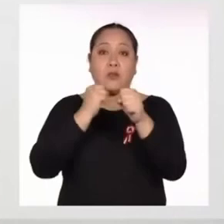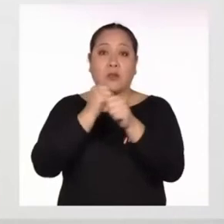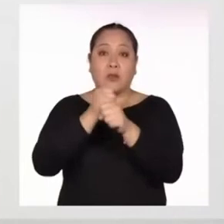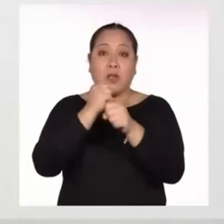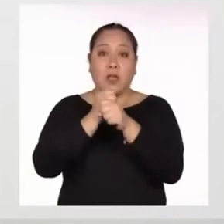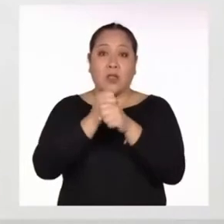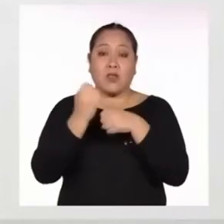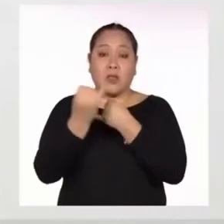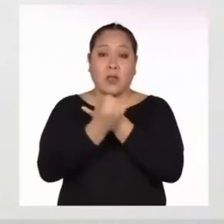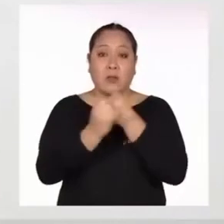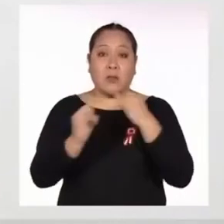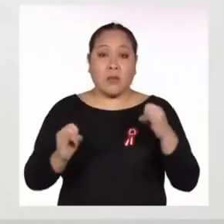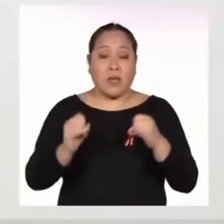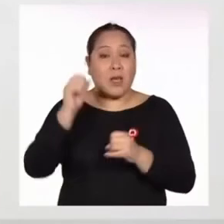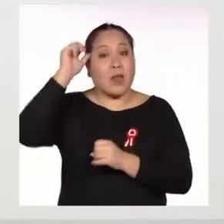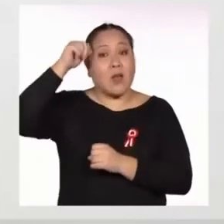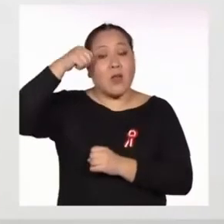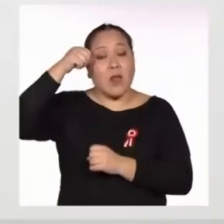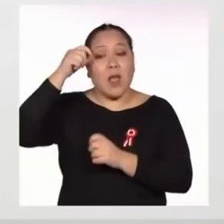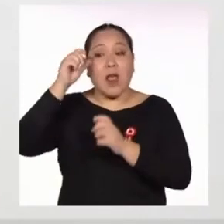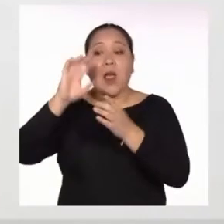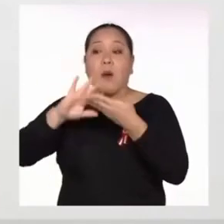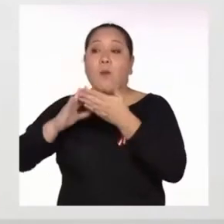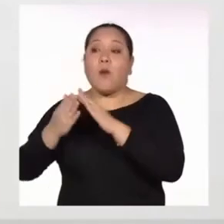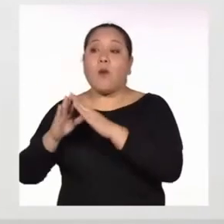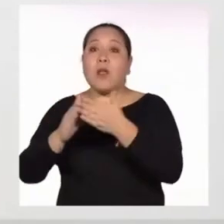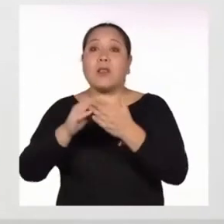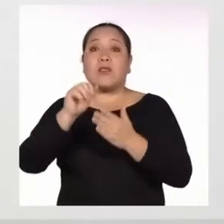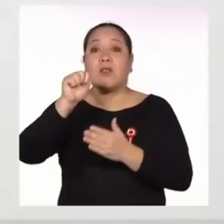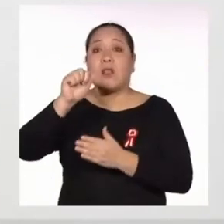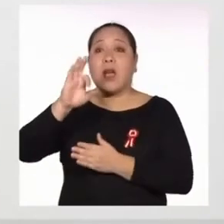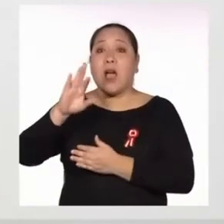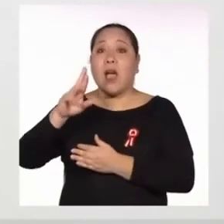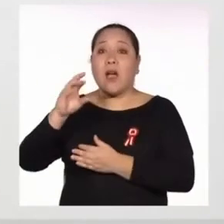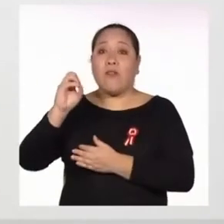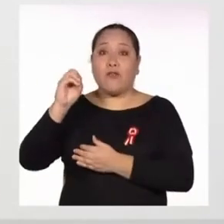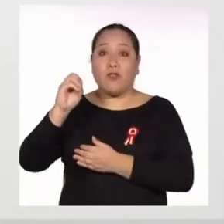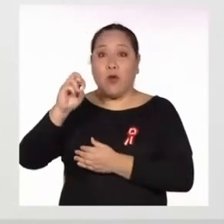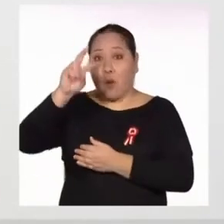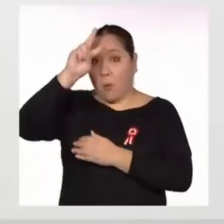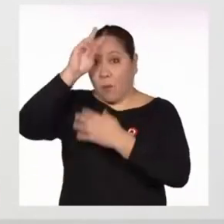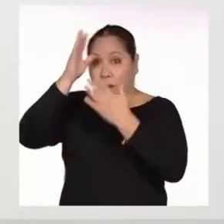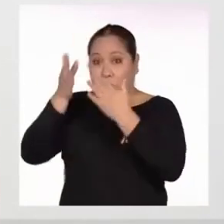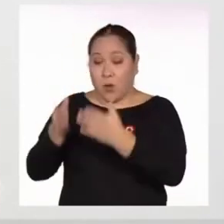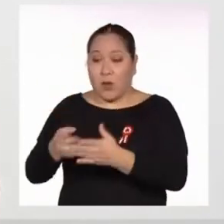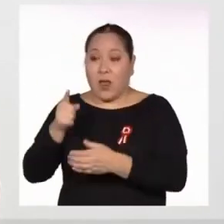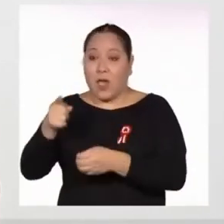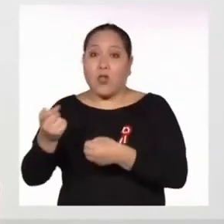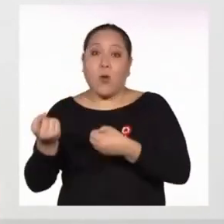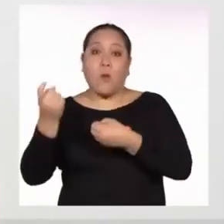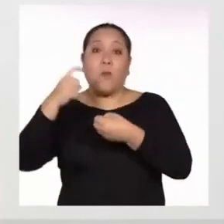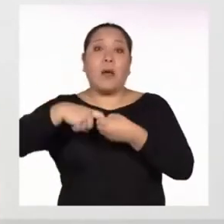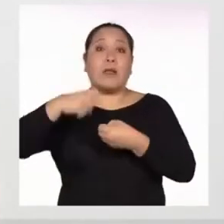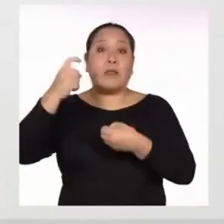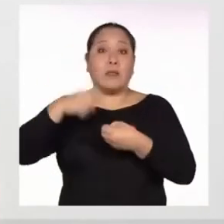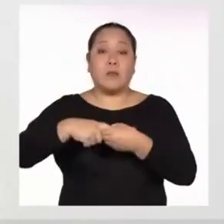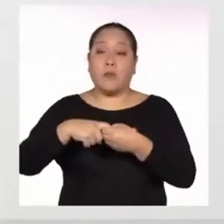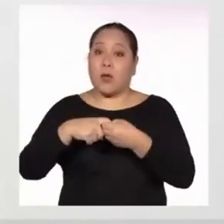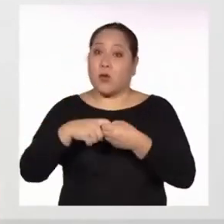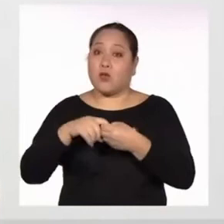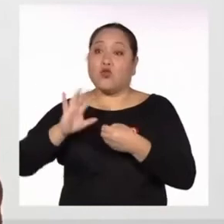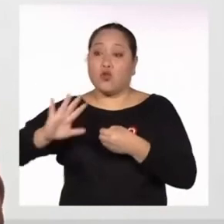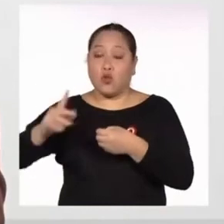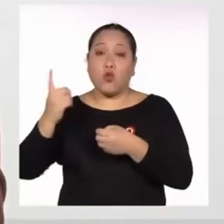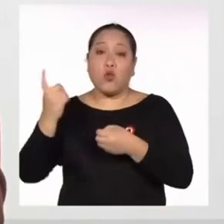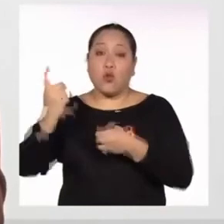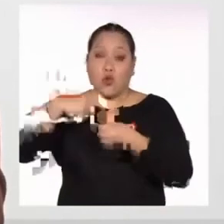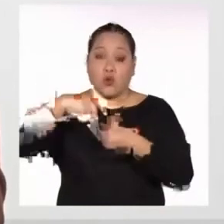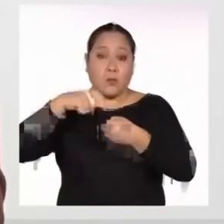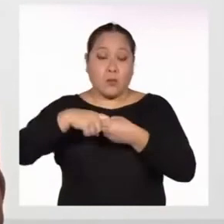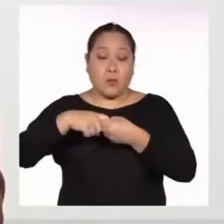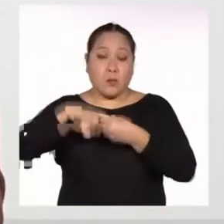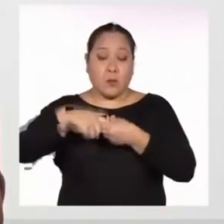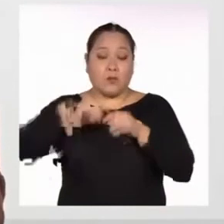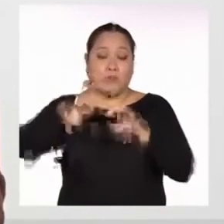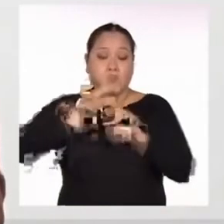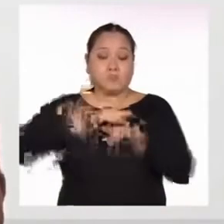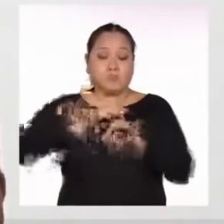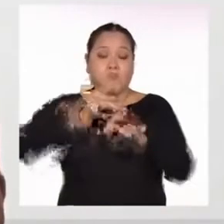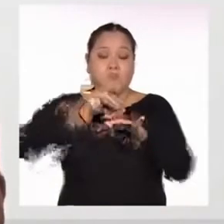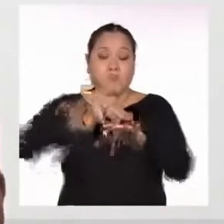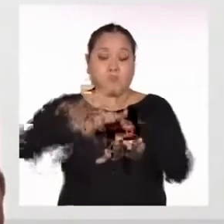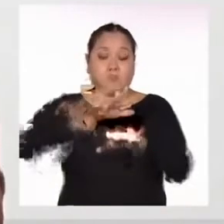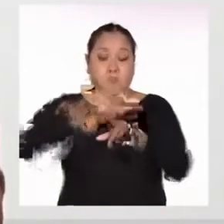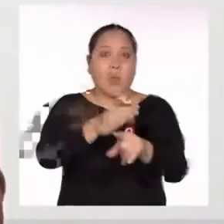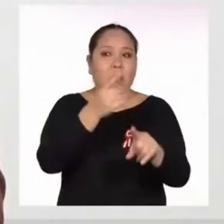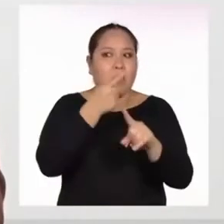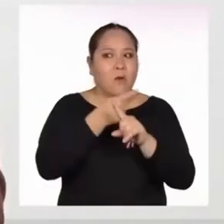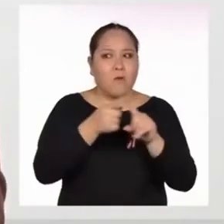afroperuana tuvo una participación relevante en el ejército patriota pues lucharon en las